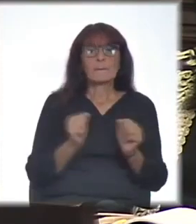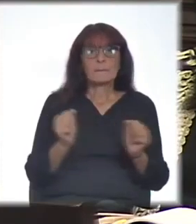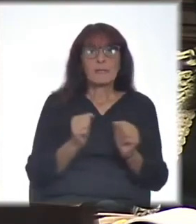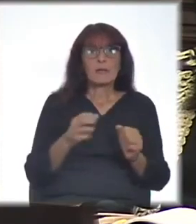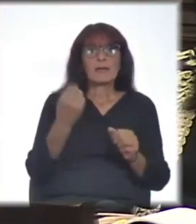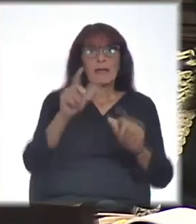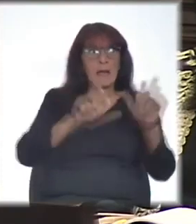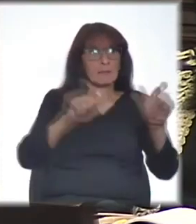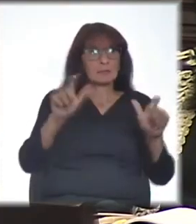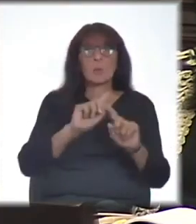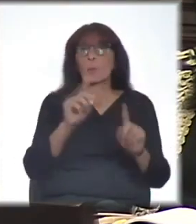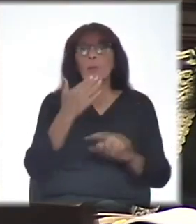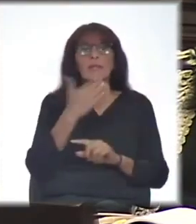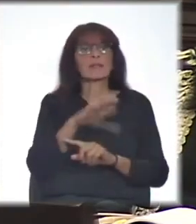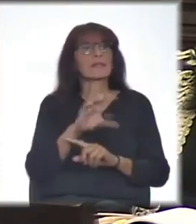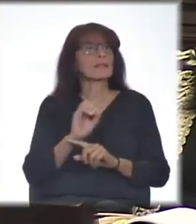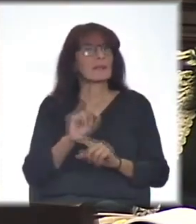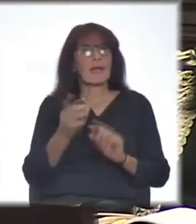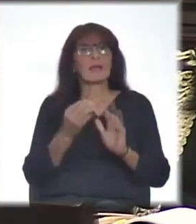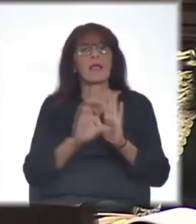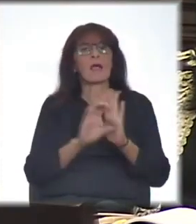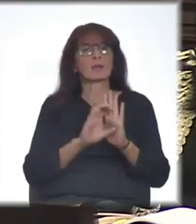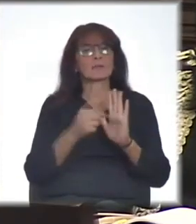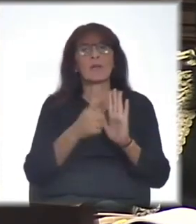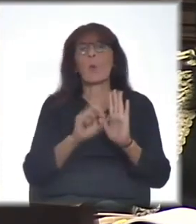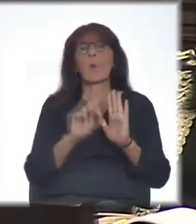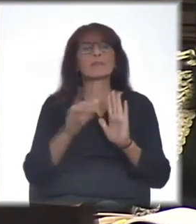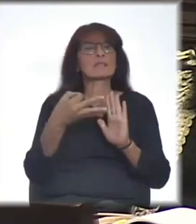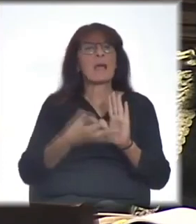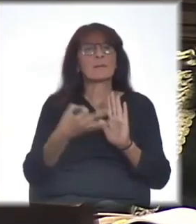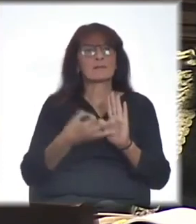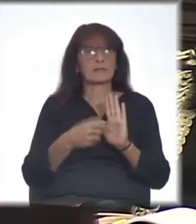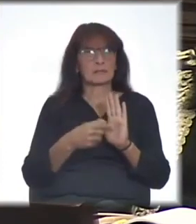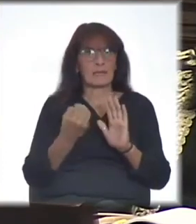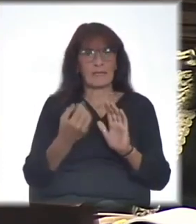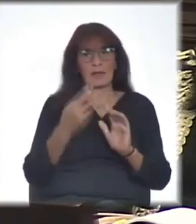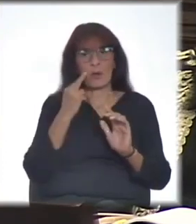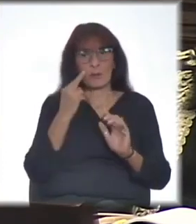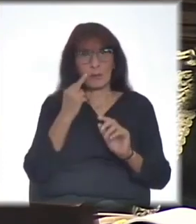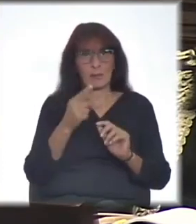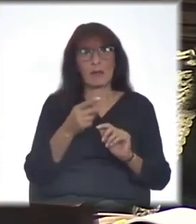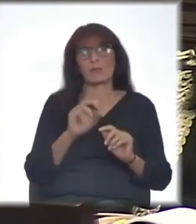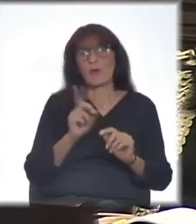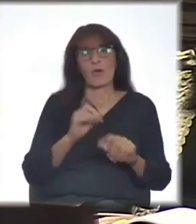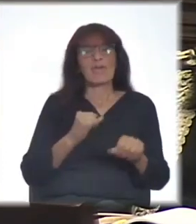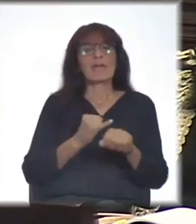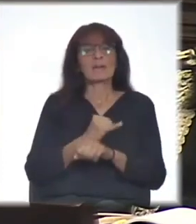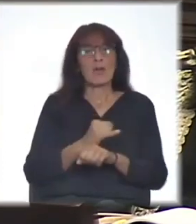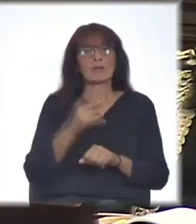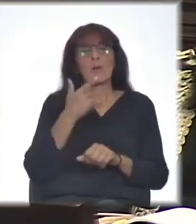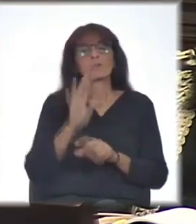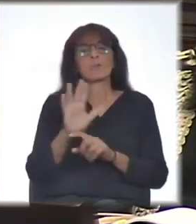no comprendiera que la Constitución vigente no era la responsable de lo que nos ocurrió. Los errores los cometieron quienes juraron